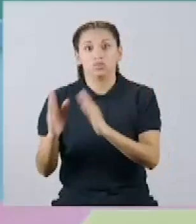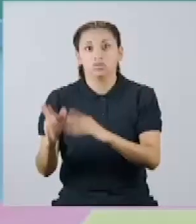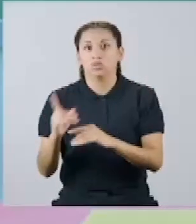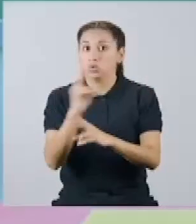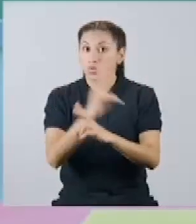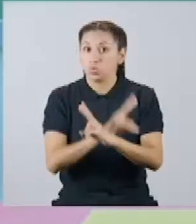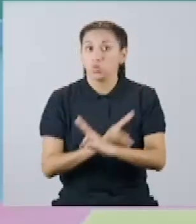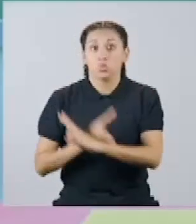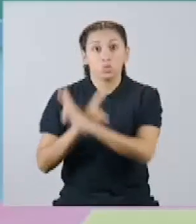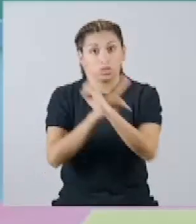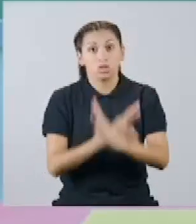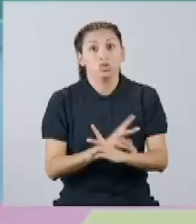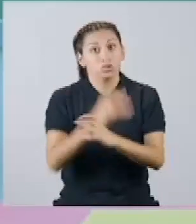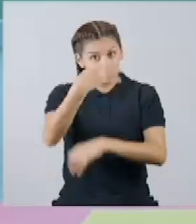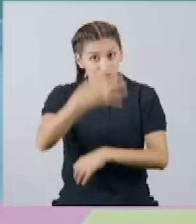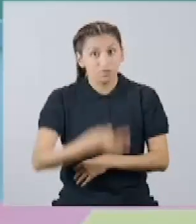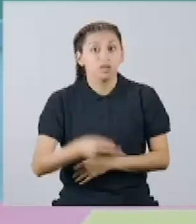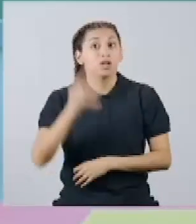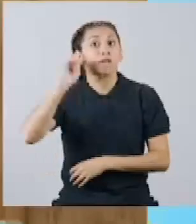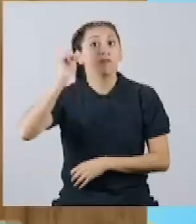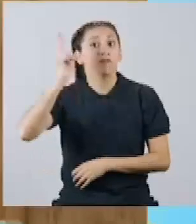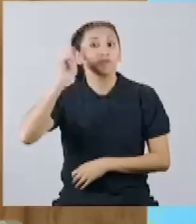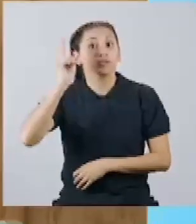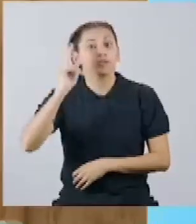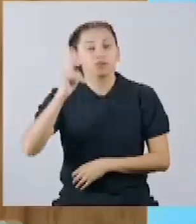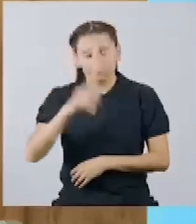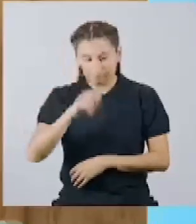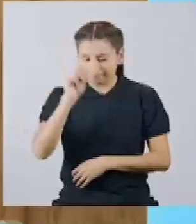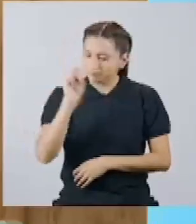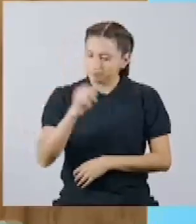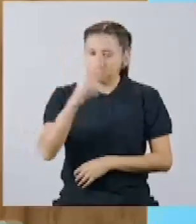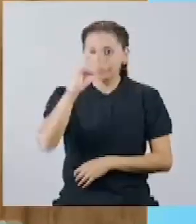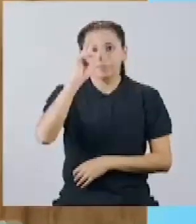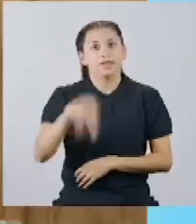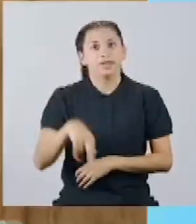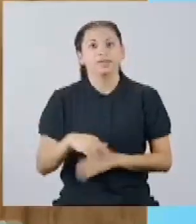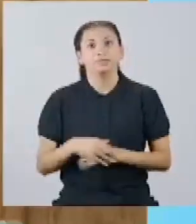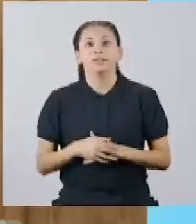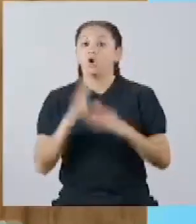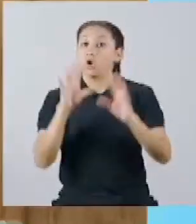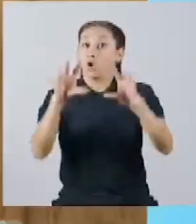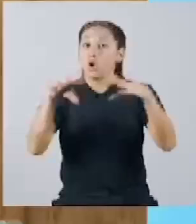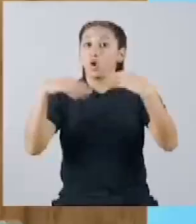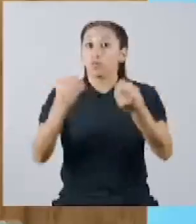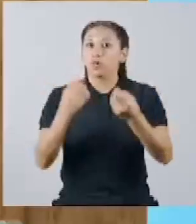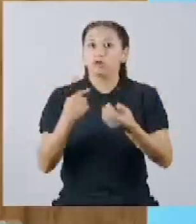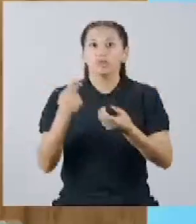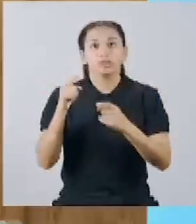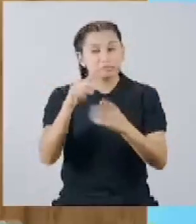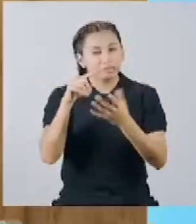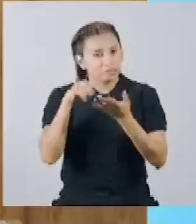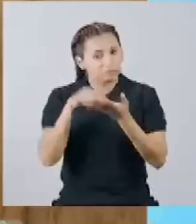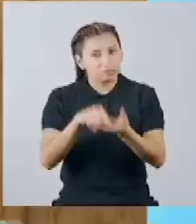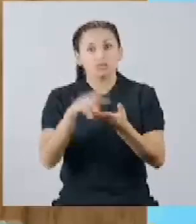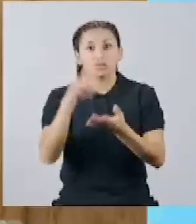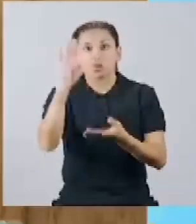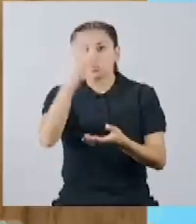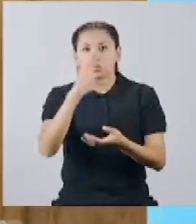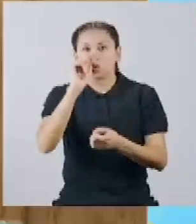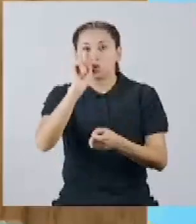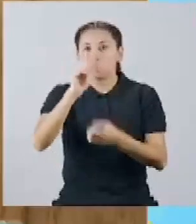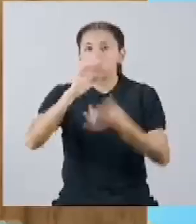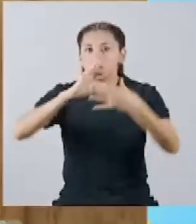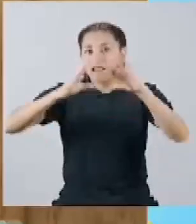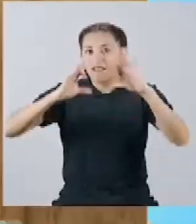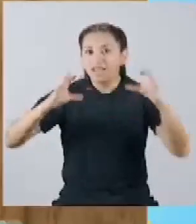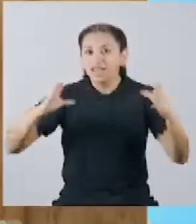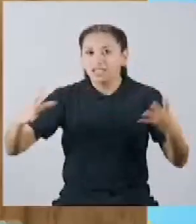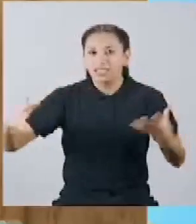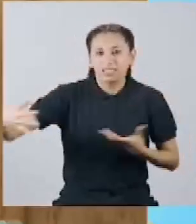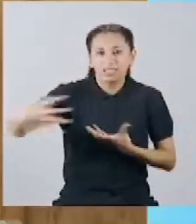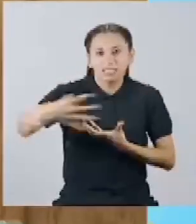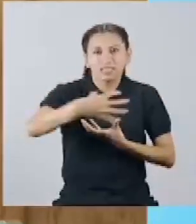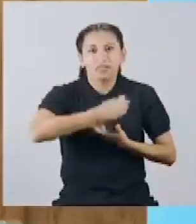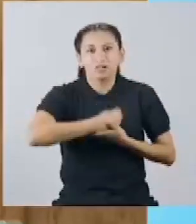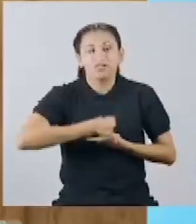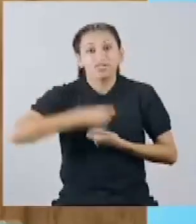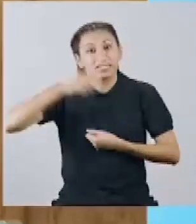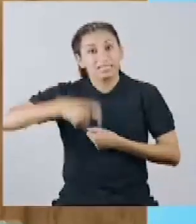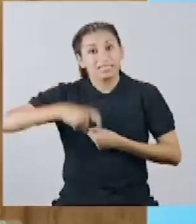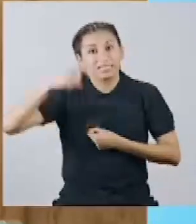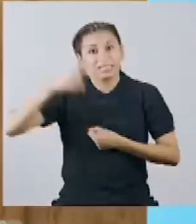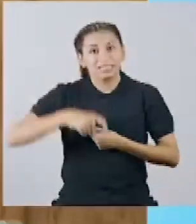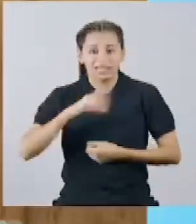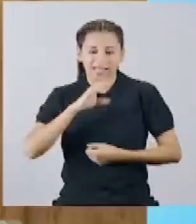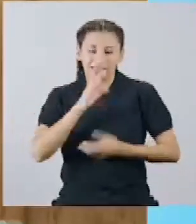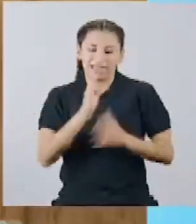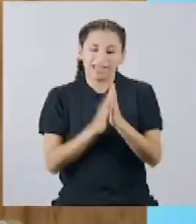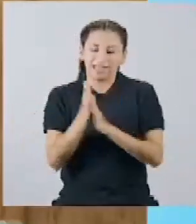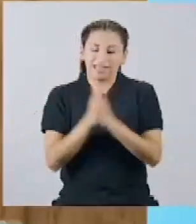cuidadoso, ¿verdad, profesor? Exactamente, porque exige encontrar una frase que recoja necesidades y